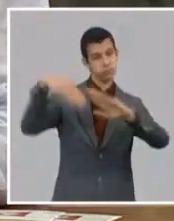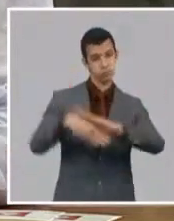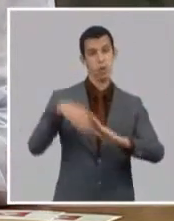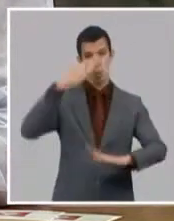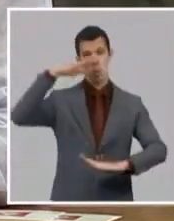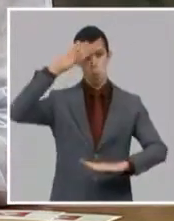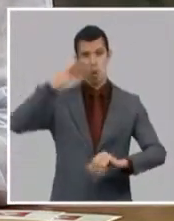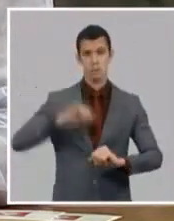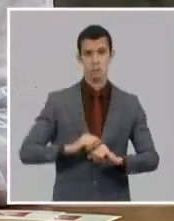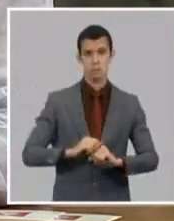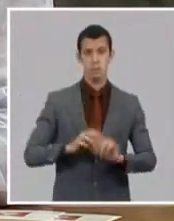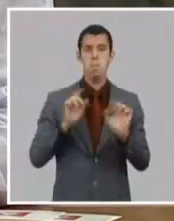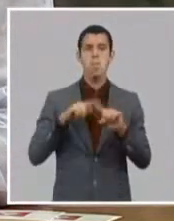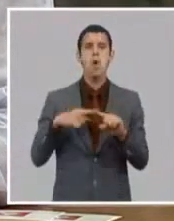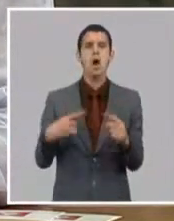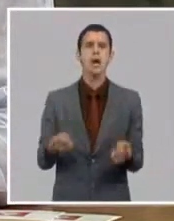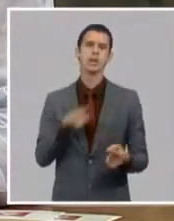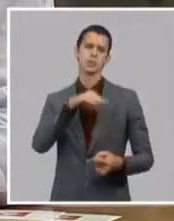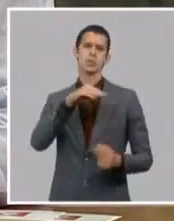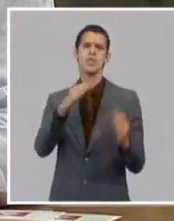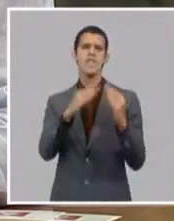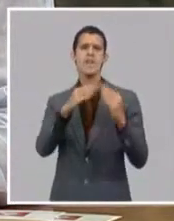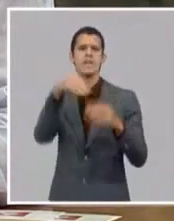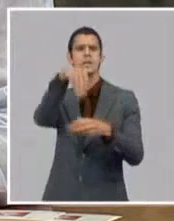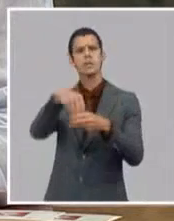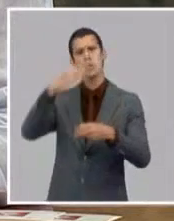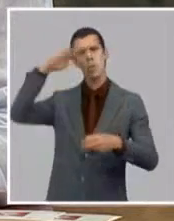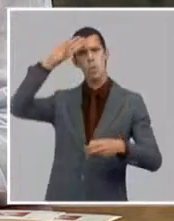vivir en Cuba, de vivir en su barrio, de vivir